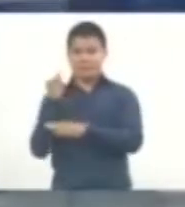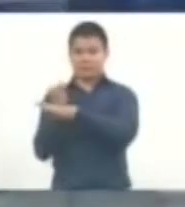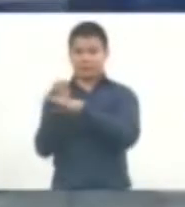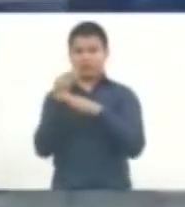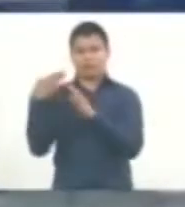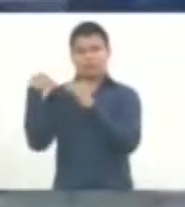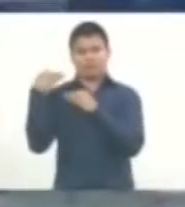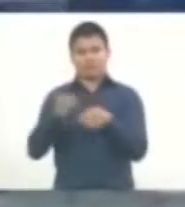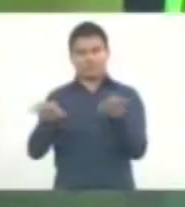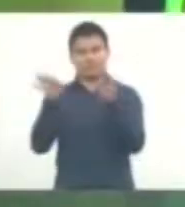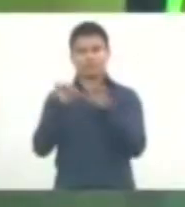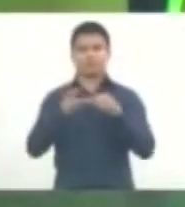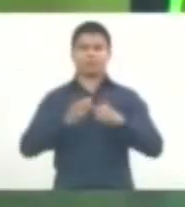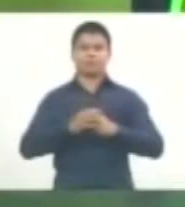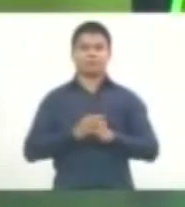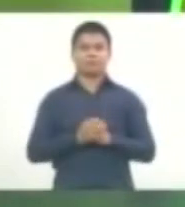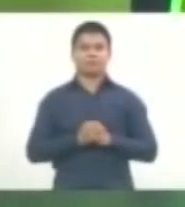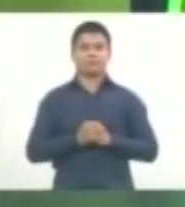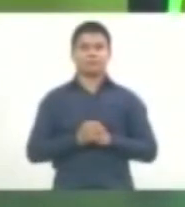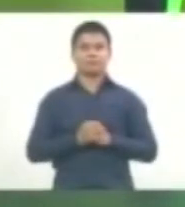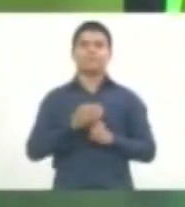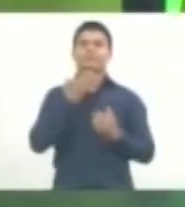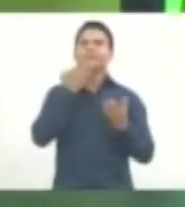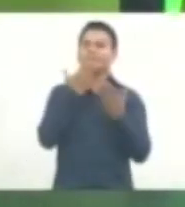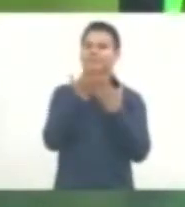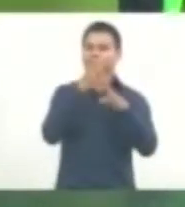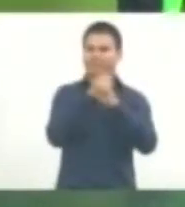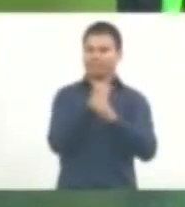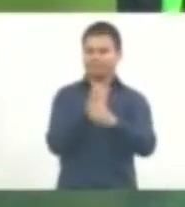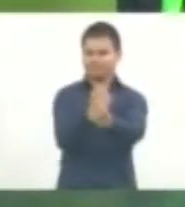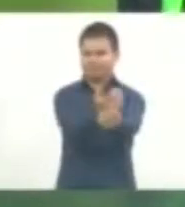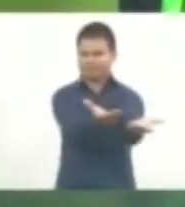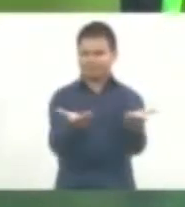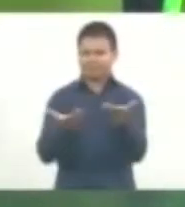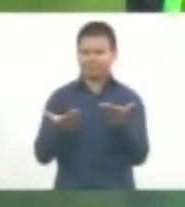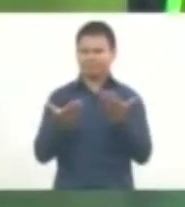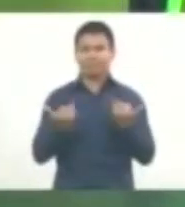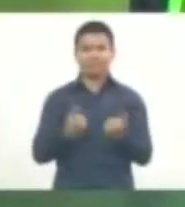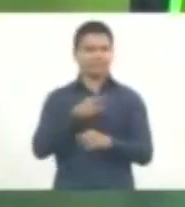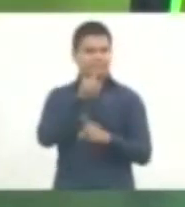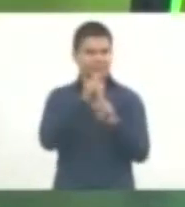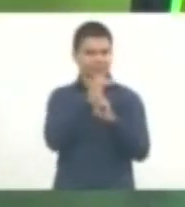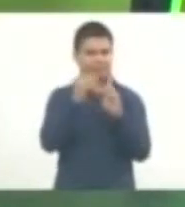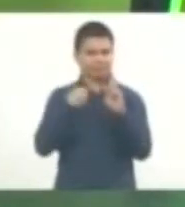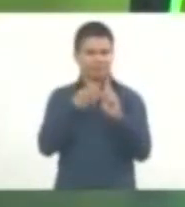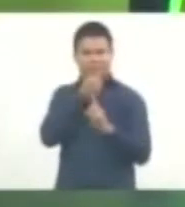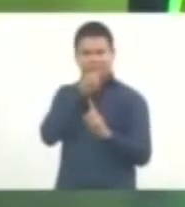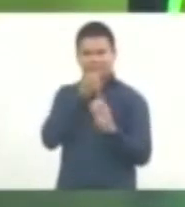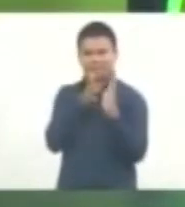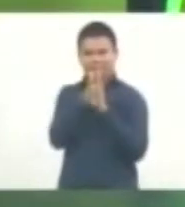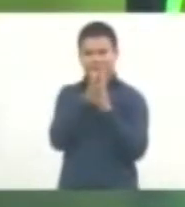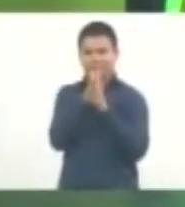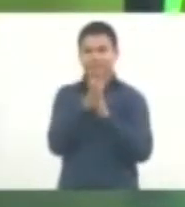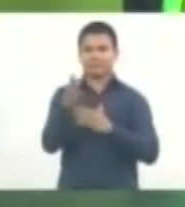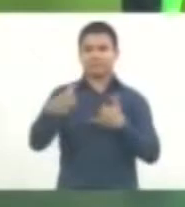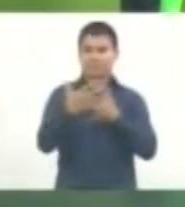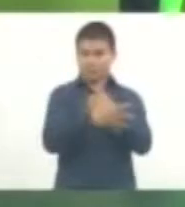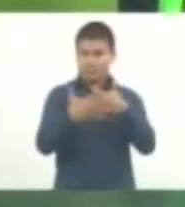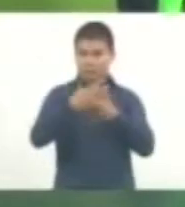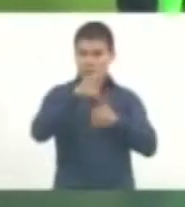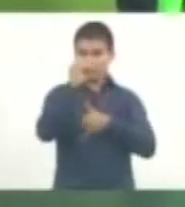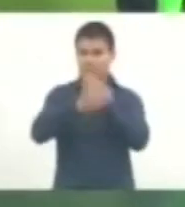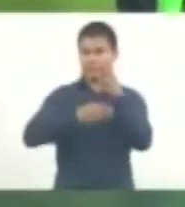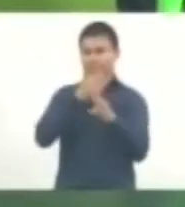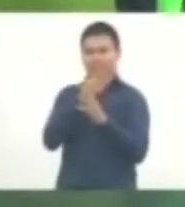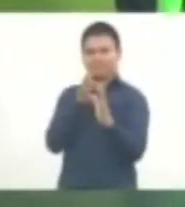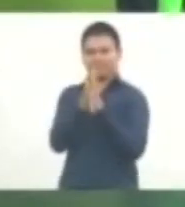cargo. Muy buenas noches, estas son las noticias de las 6:30 por aquí por Telecaribe. Las noticias de la región, Colombia y el mundo están aquí